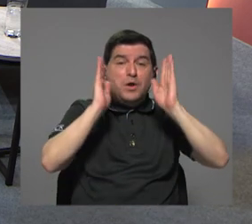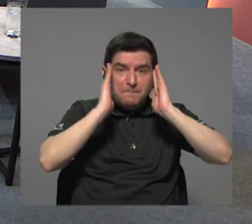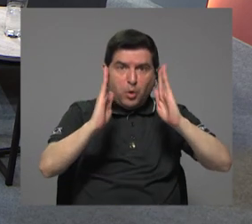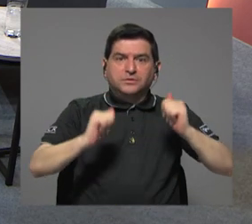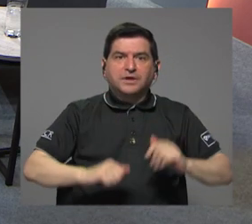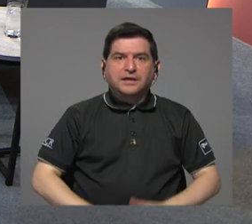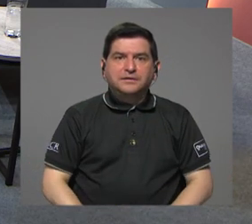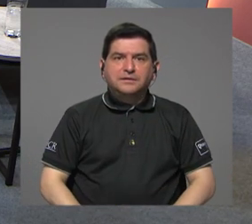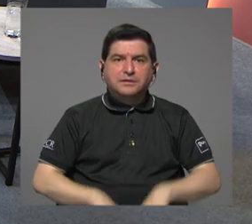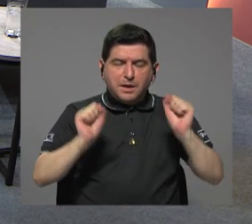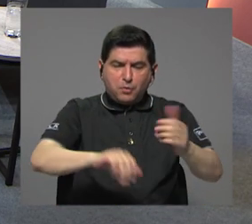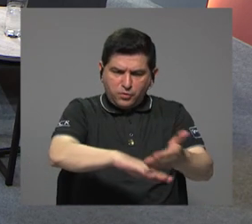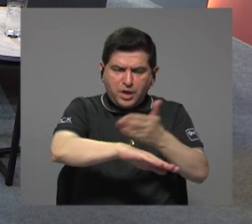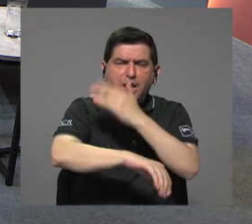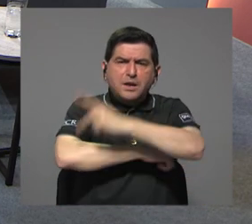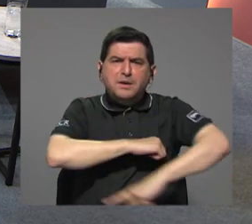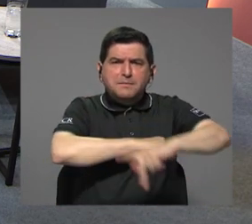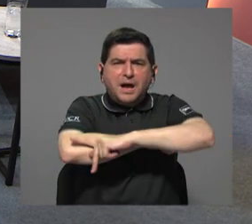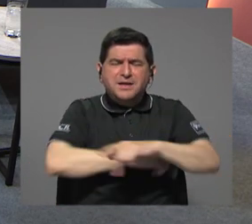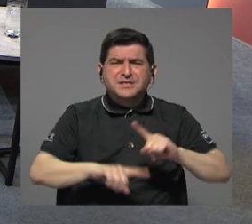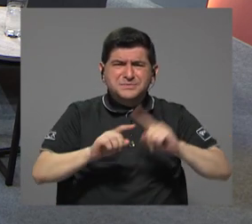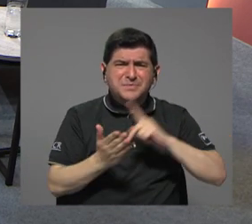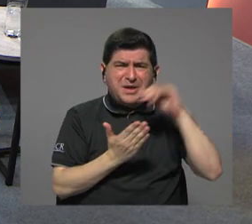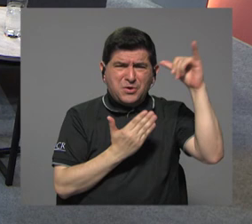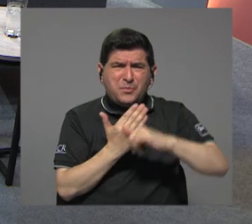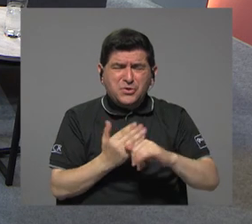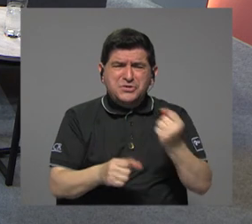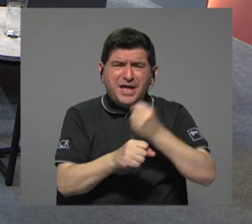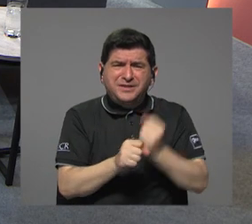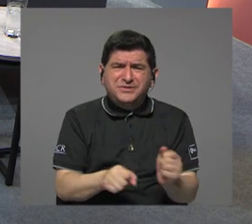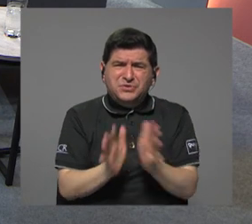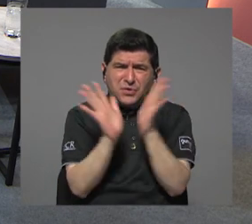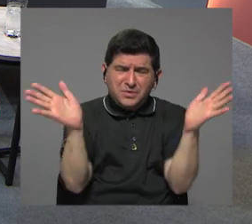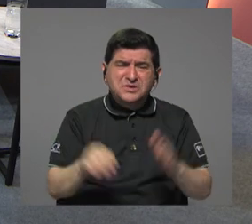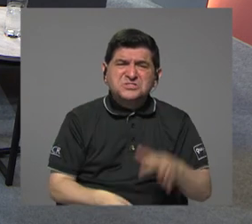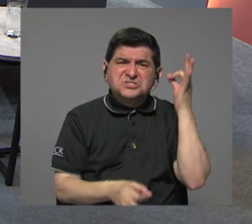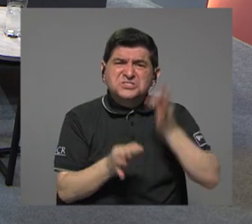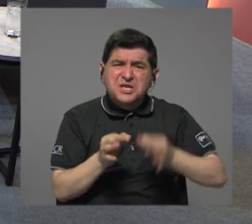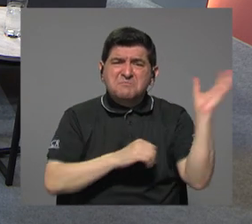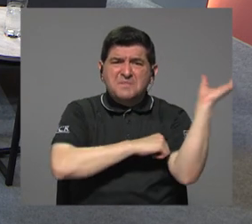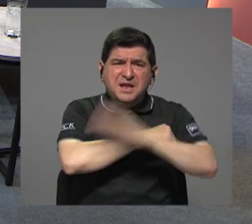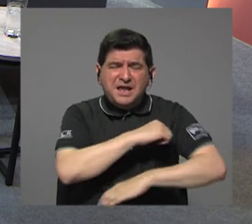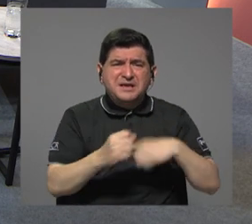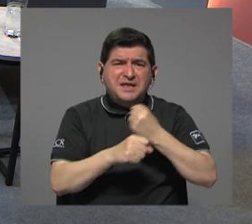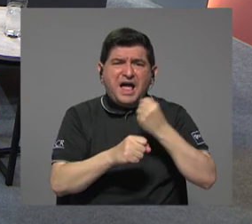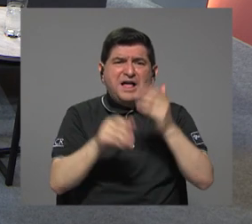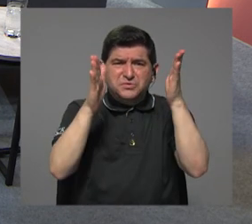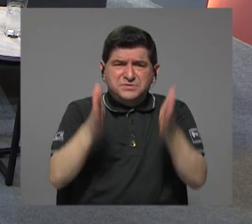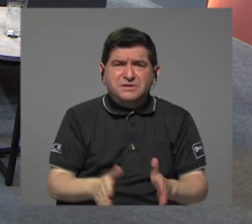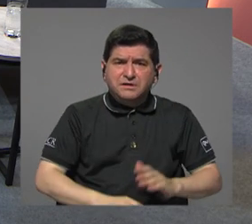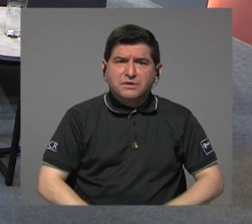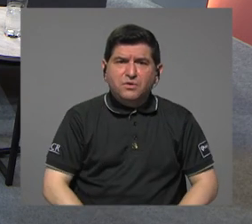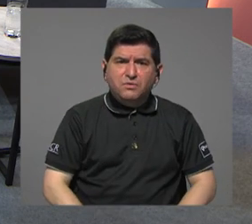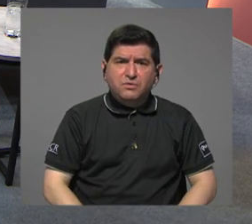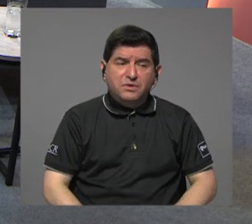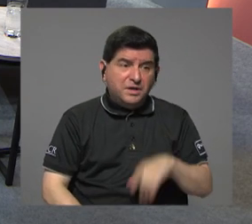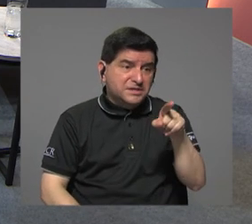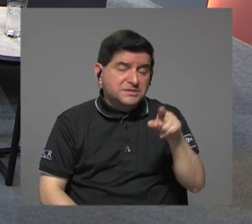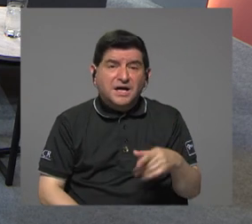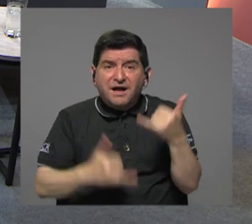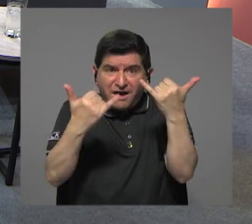poder levantar este país pero en frente de un proyecto de empleo público para simplemente castigar a una clase trabajadora que está